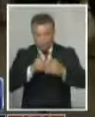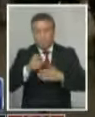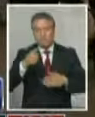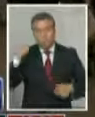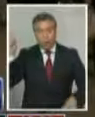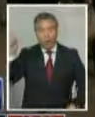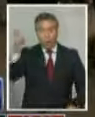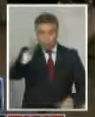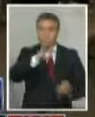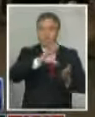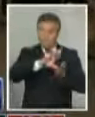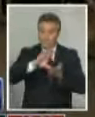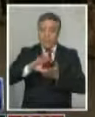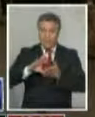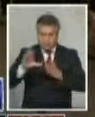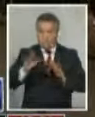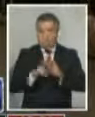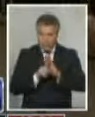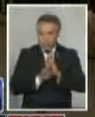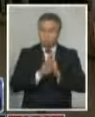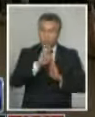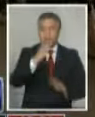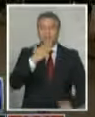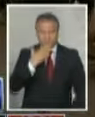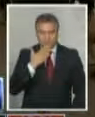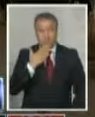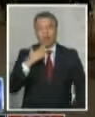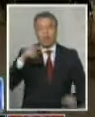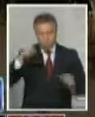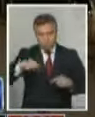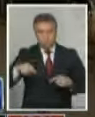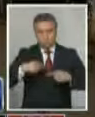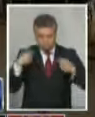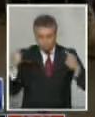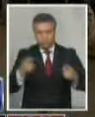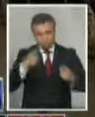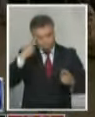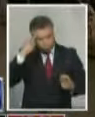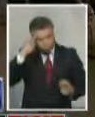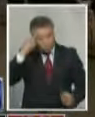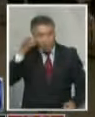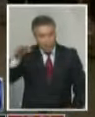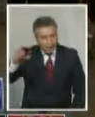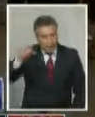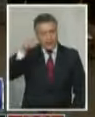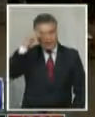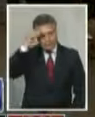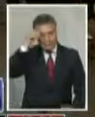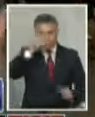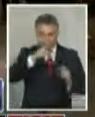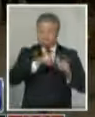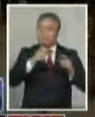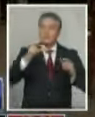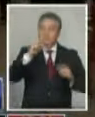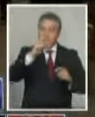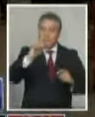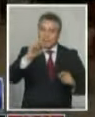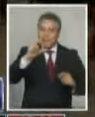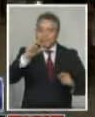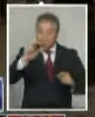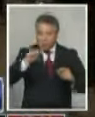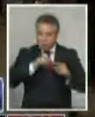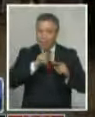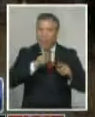países emergentes. Por lo tanto, lo que tenemos que tomar muy en consideración es que este ciclo es un ciclo que se repite en otras